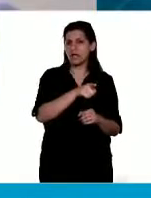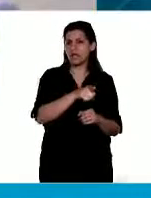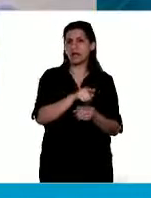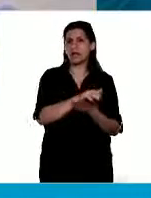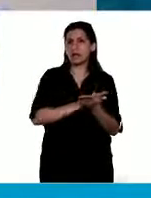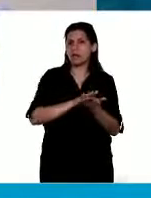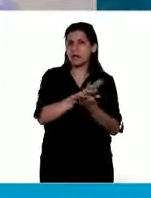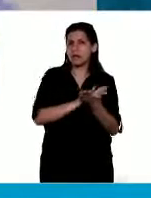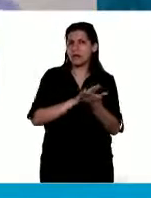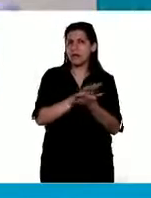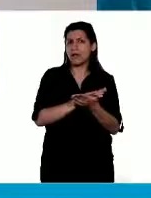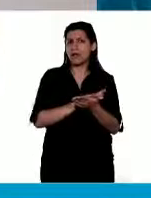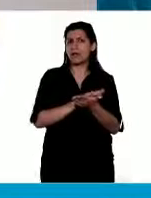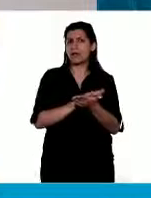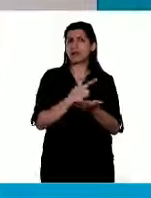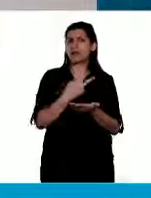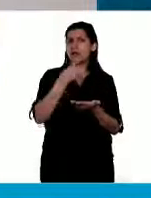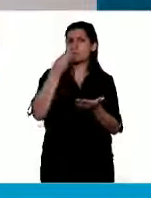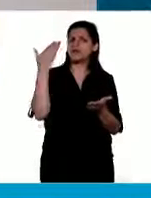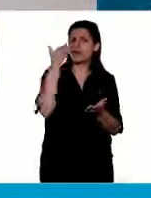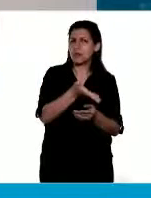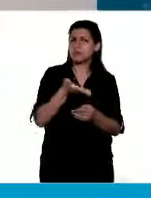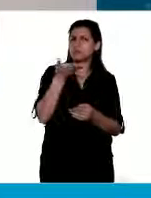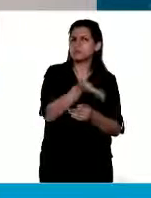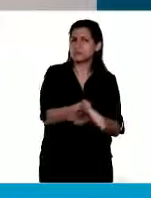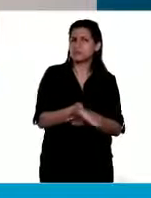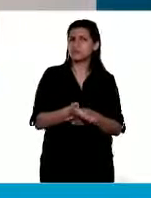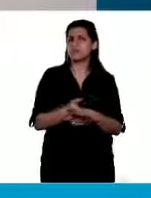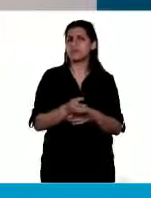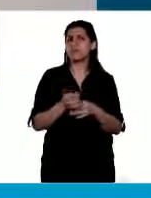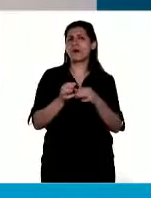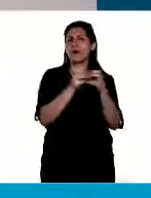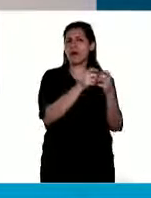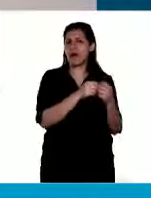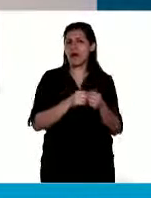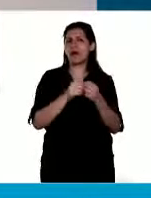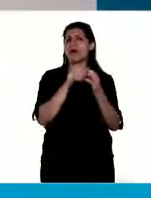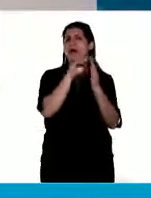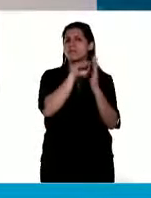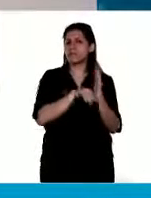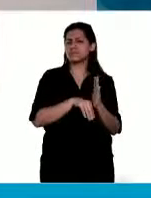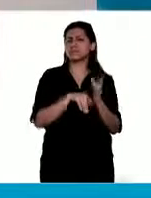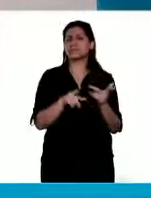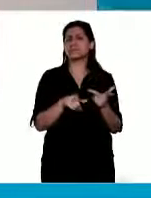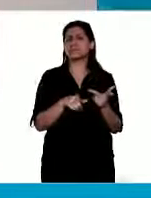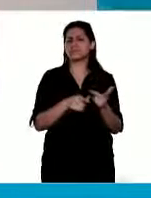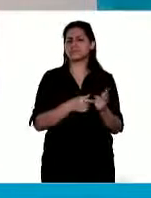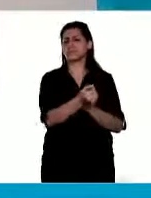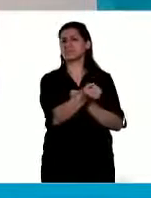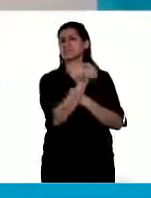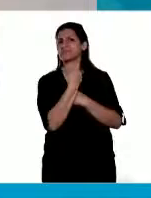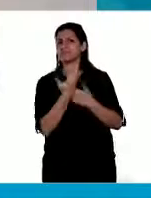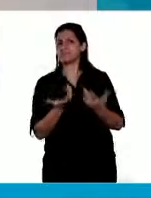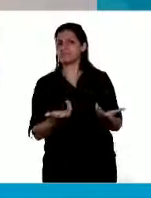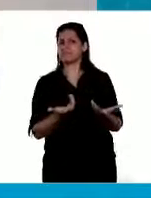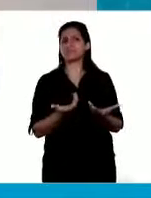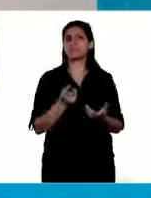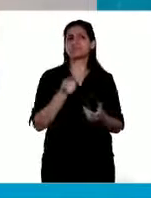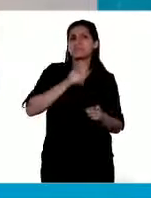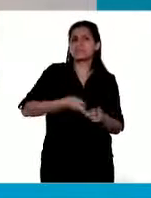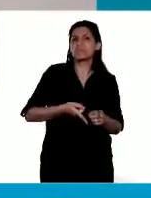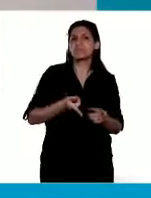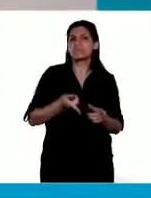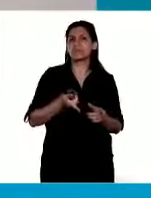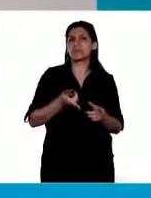los pedimos para ser tratados sobre tablas y no fuimos escuchados, y mucho menos el problema fue atendido.